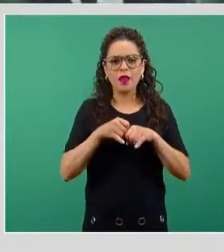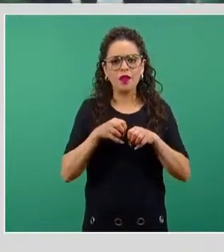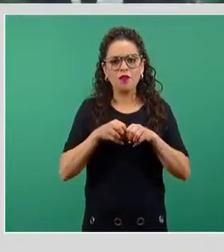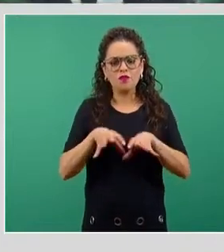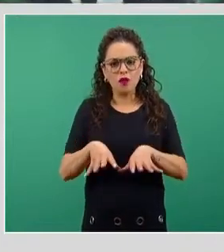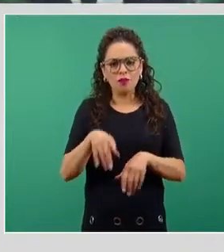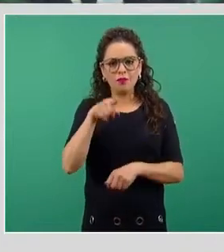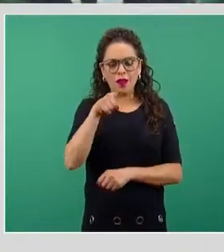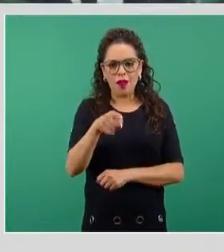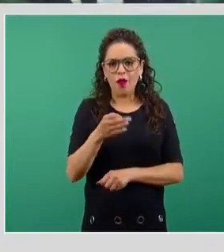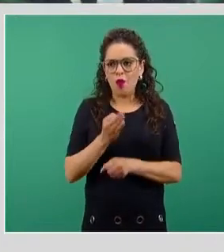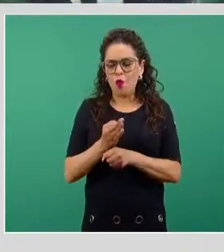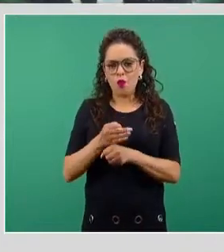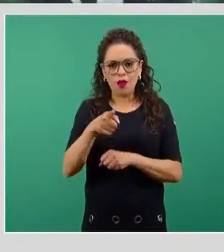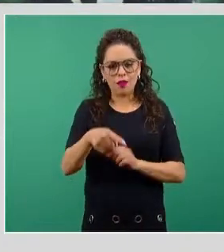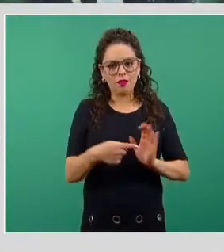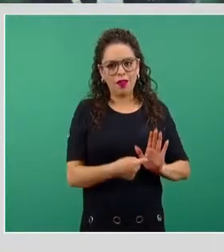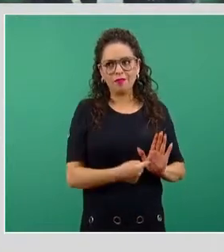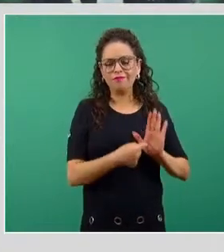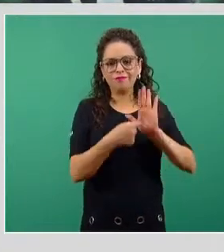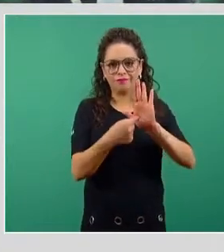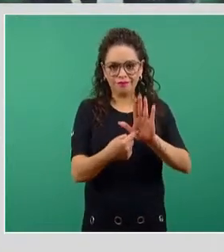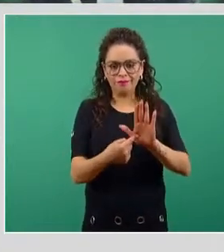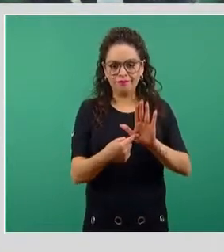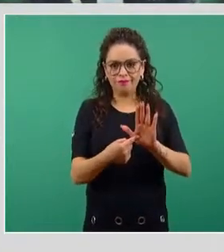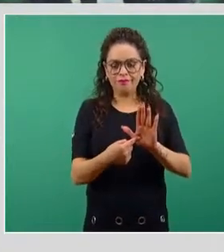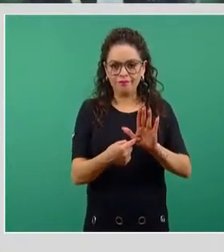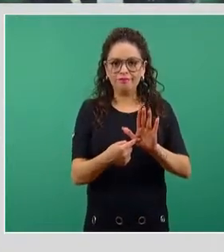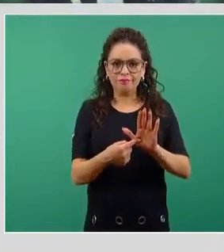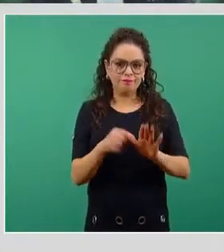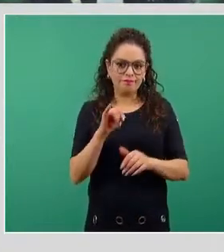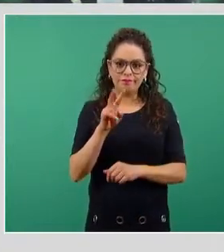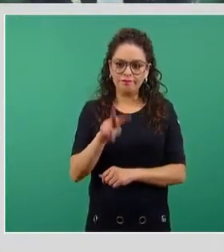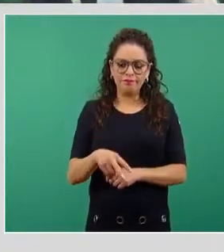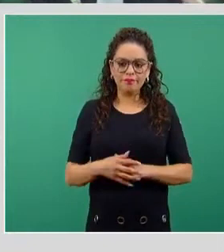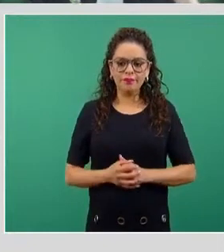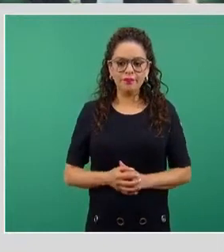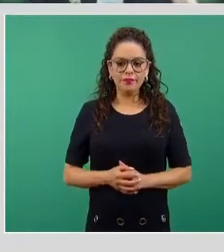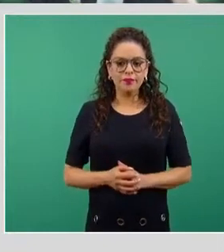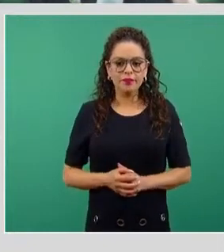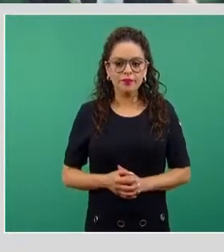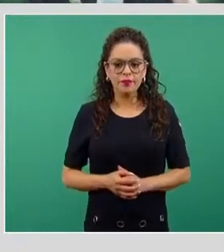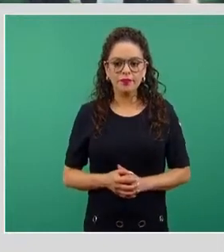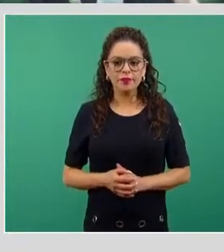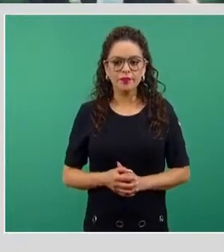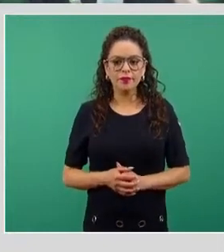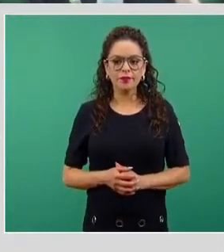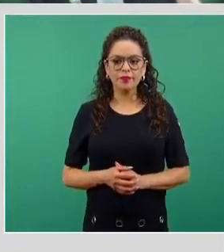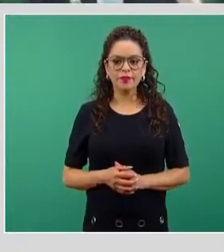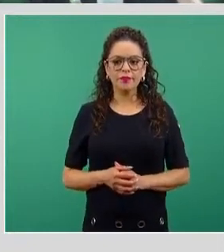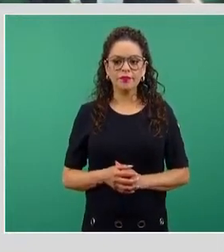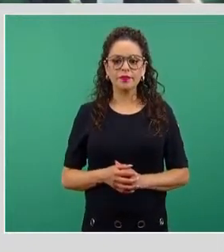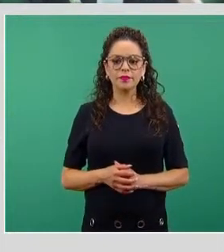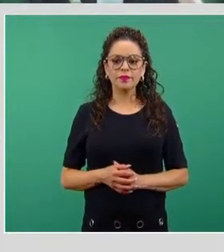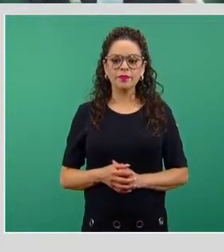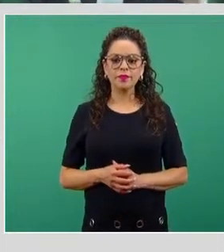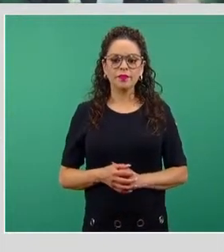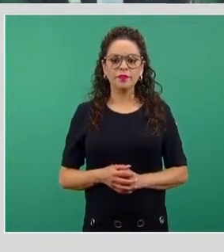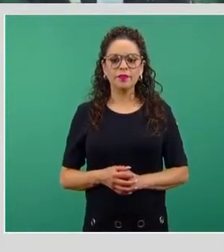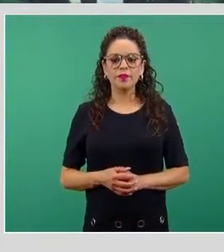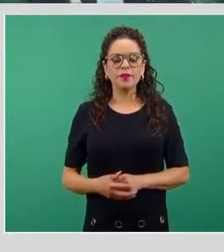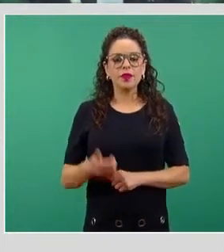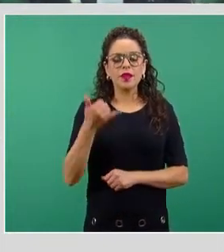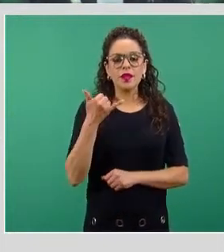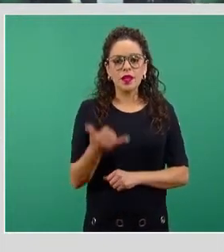información que nos hace partícipes y sobre todo aprovechar a